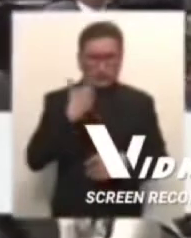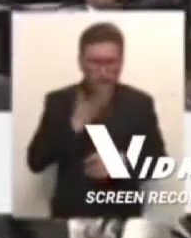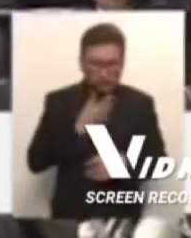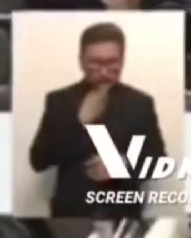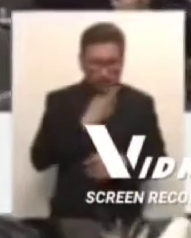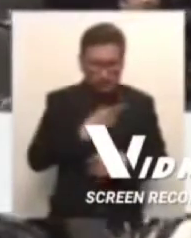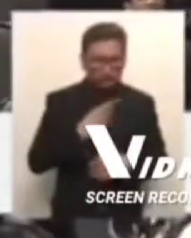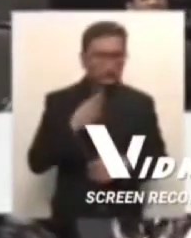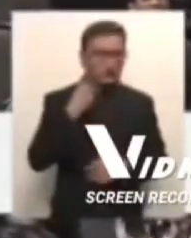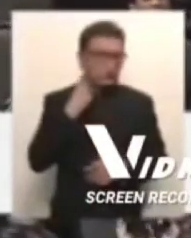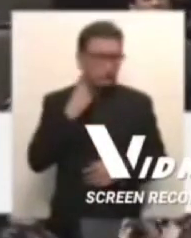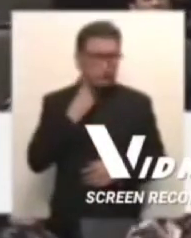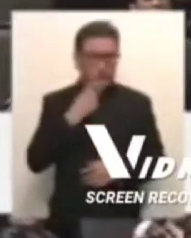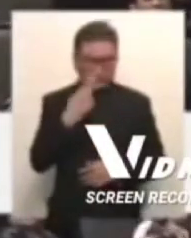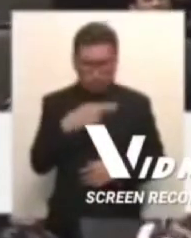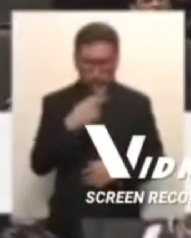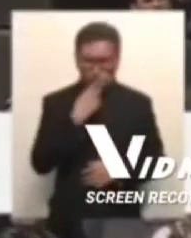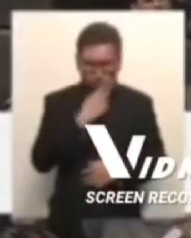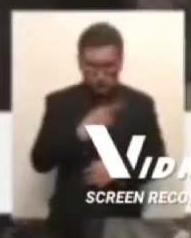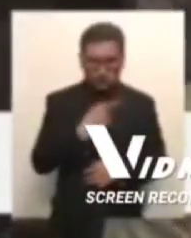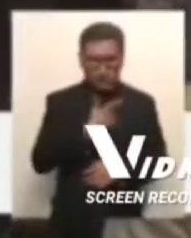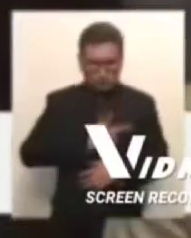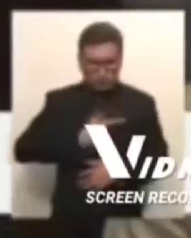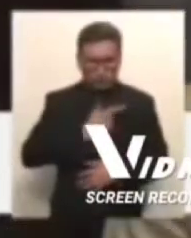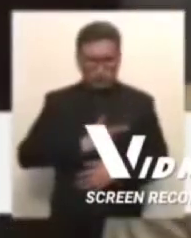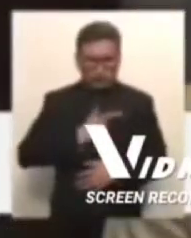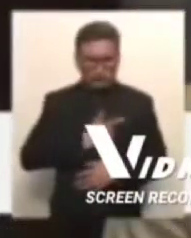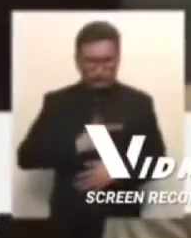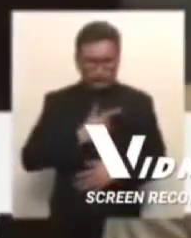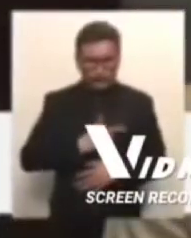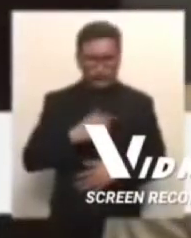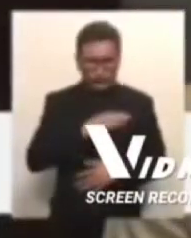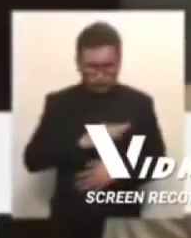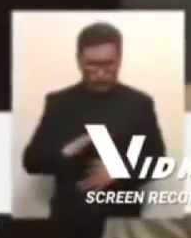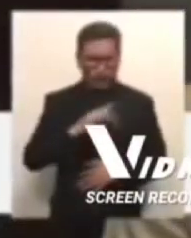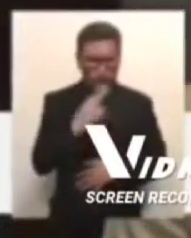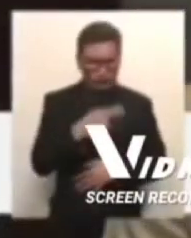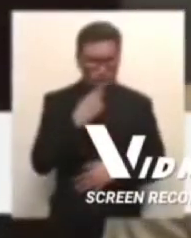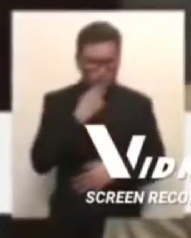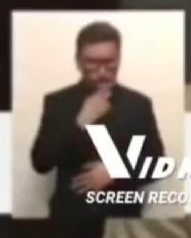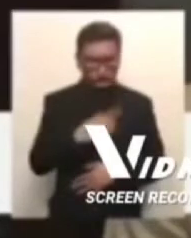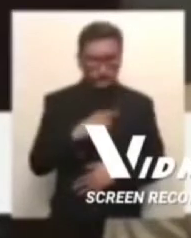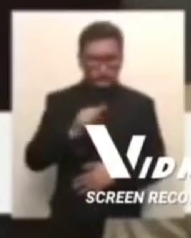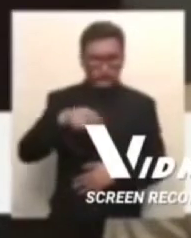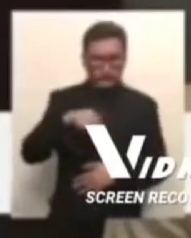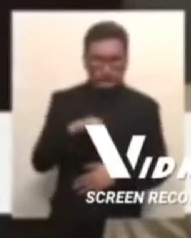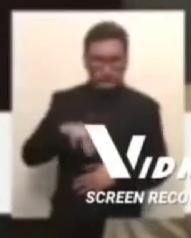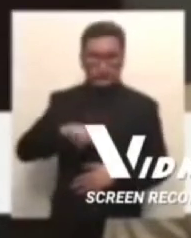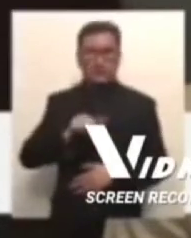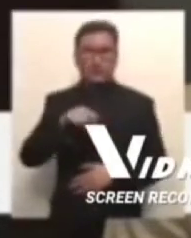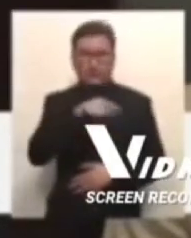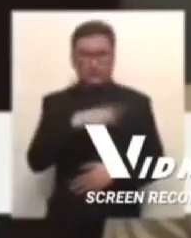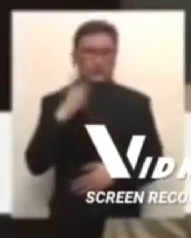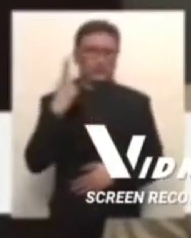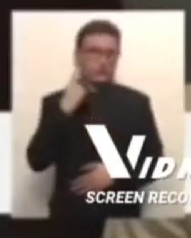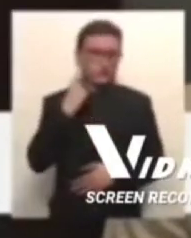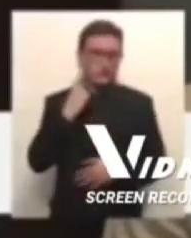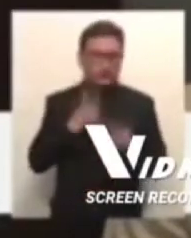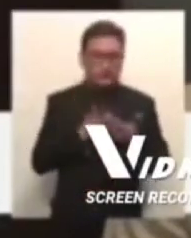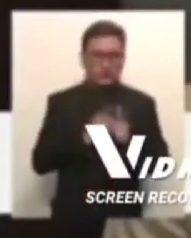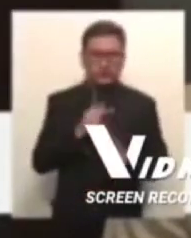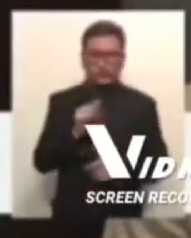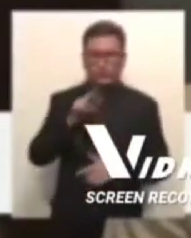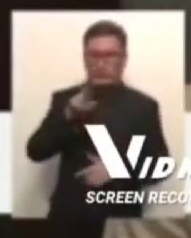qué diputada fue? Se los digo con mucho gusto. Se los digo con mucho gusto. Ania fue la diputada